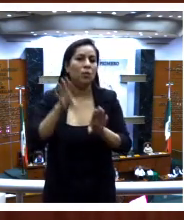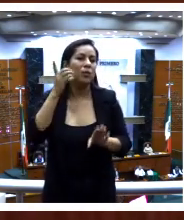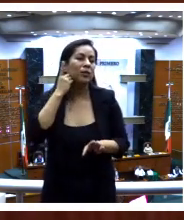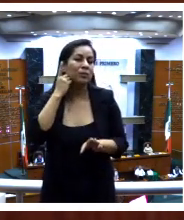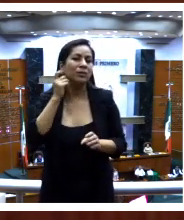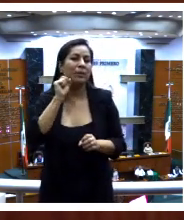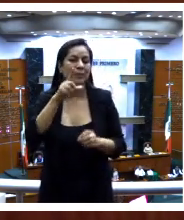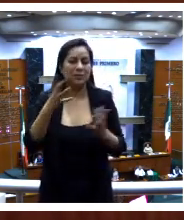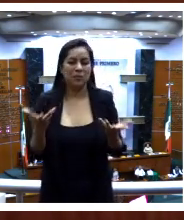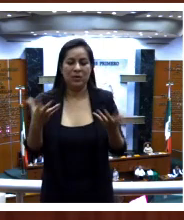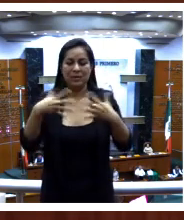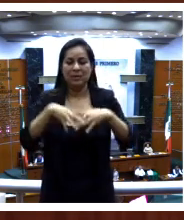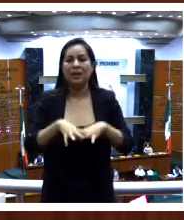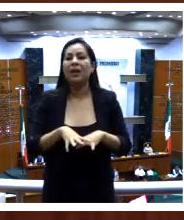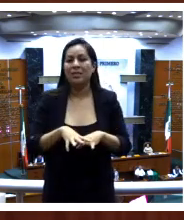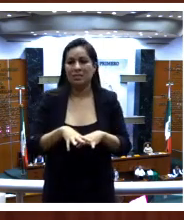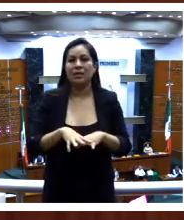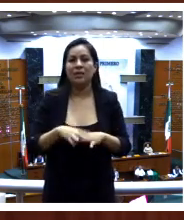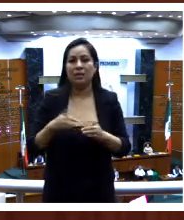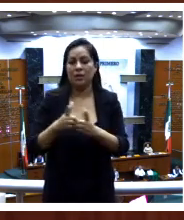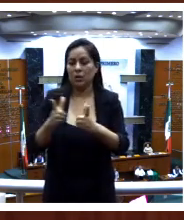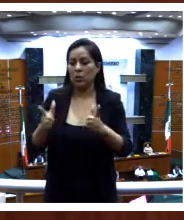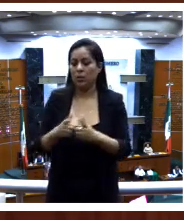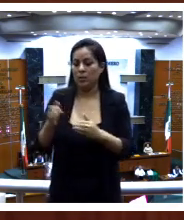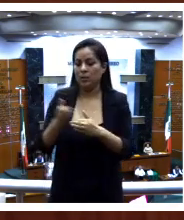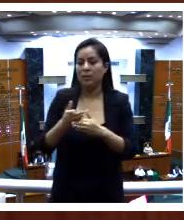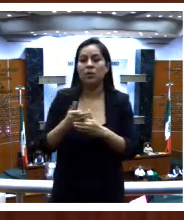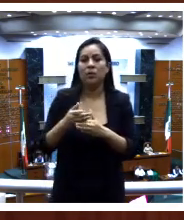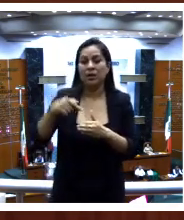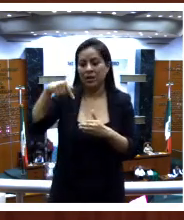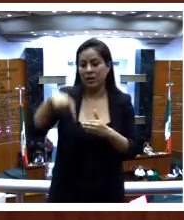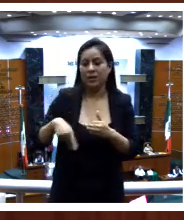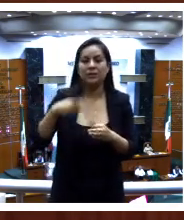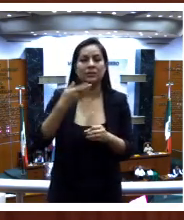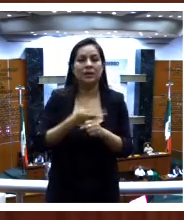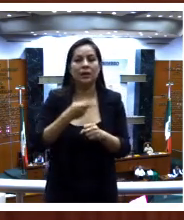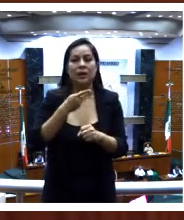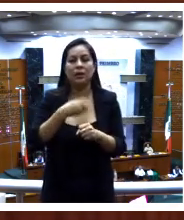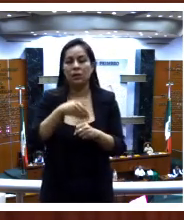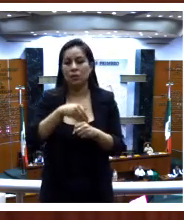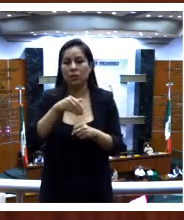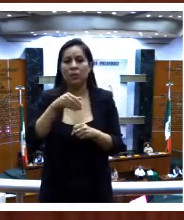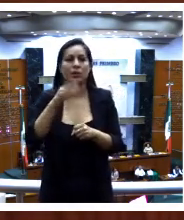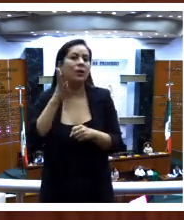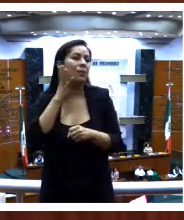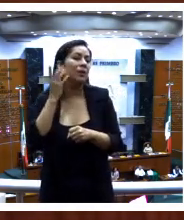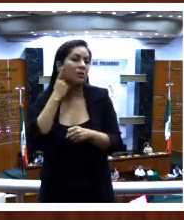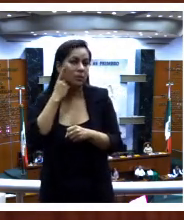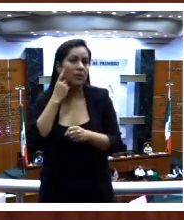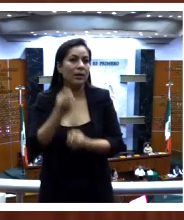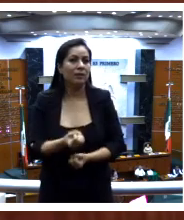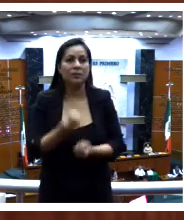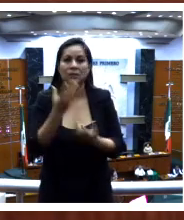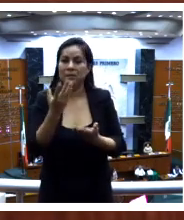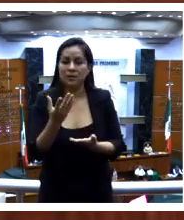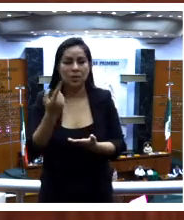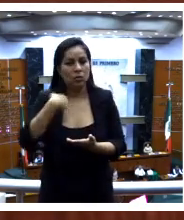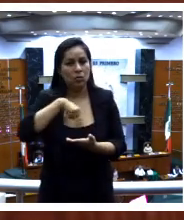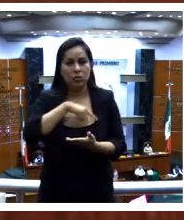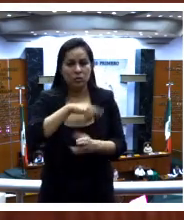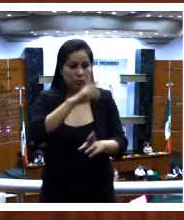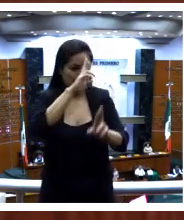e integrante del grupo parlamentario de Morena en esta legislatura, me permito expresarle nuestro